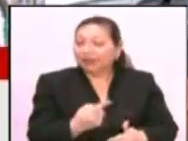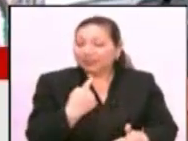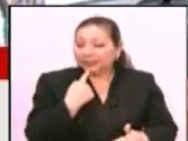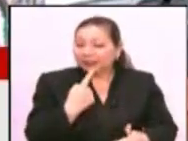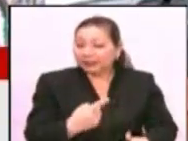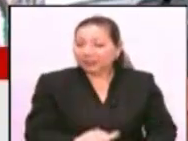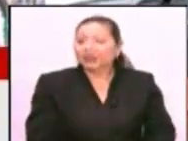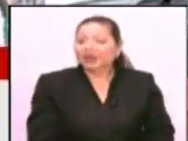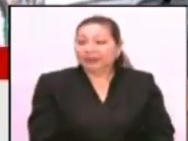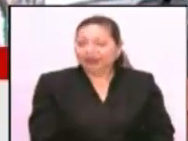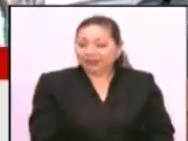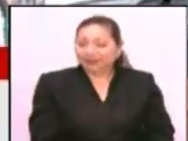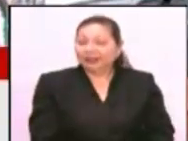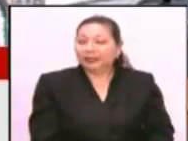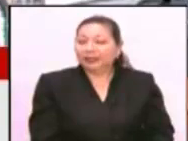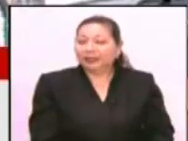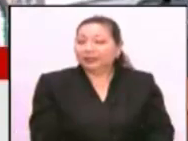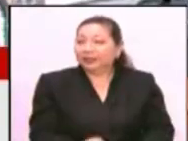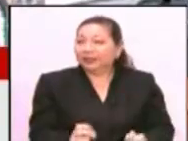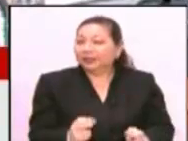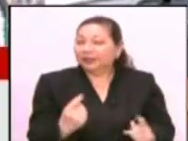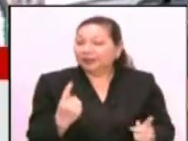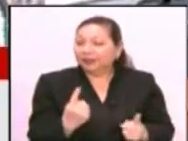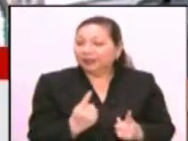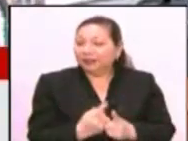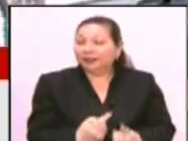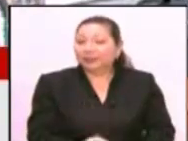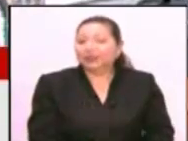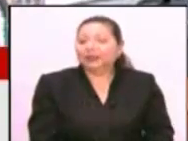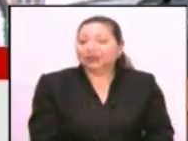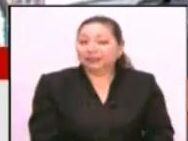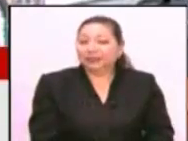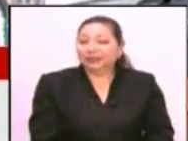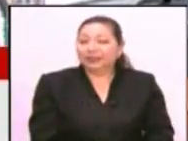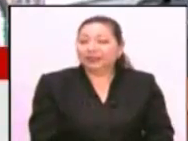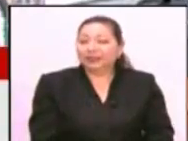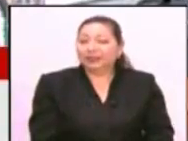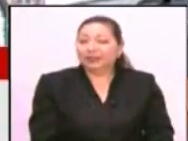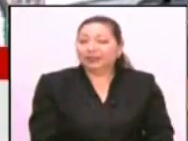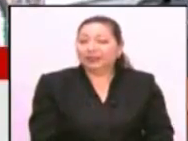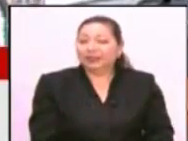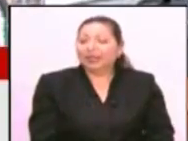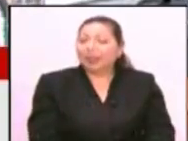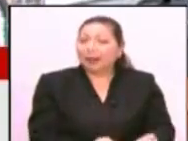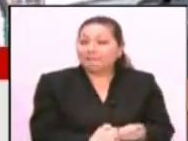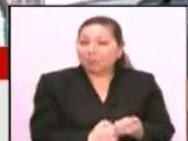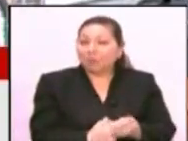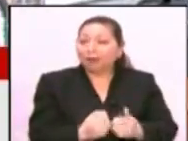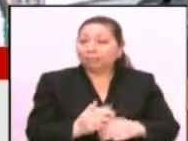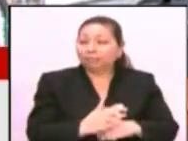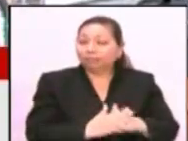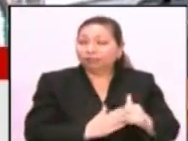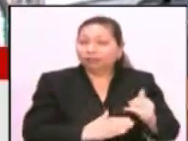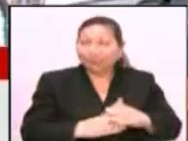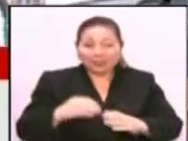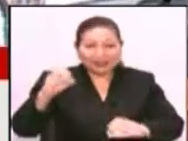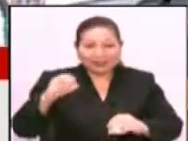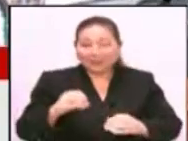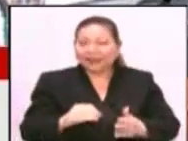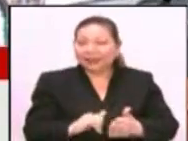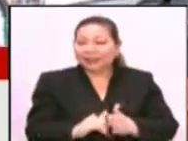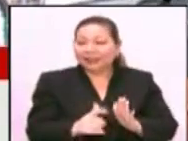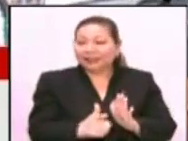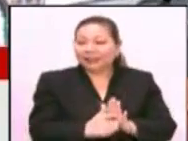planteaba un tema de emprendimiento, también es apoyar a la reconstrucción y un